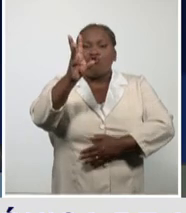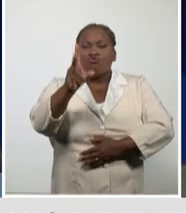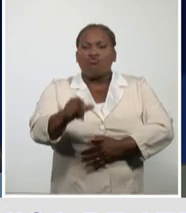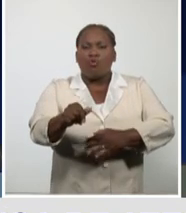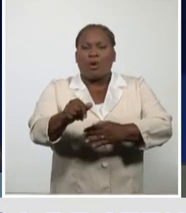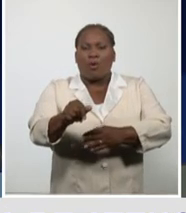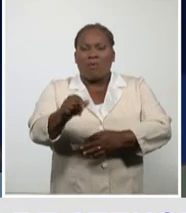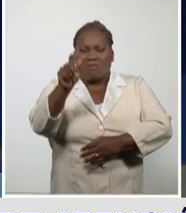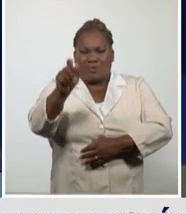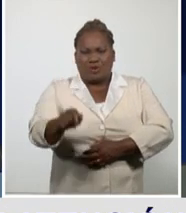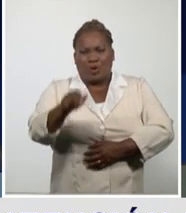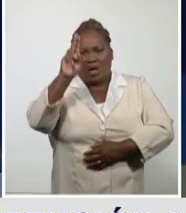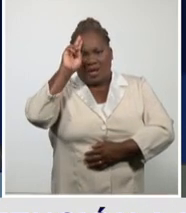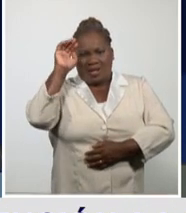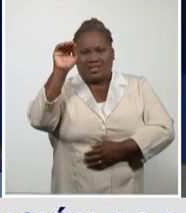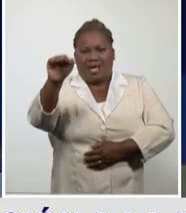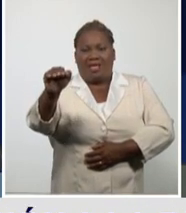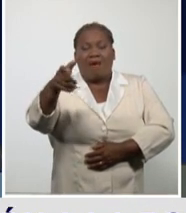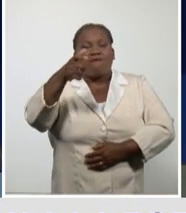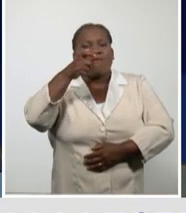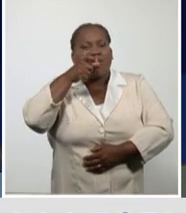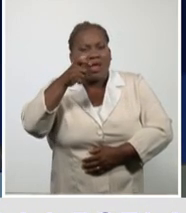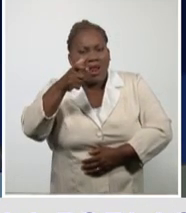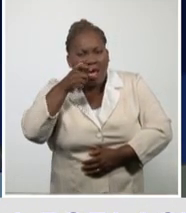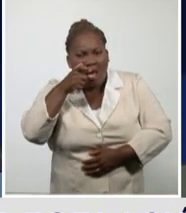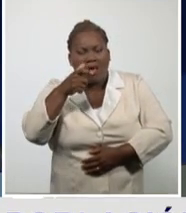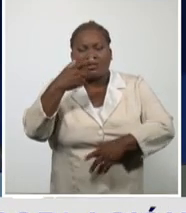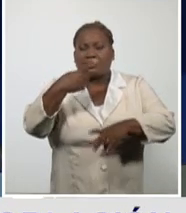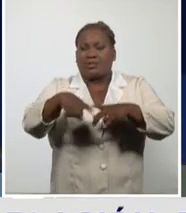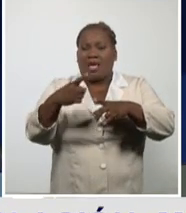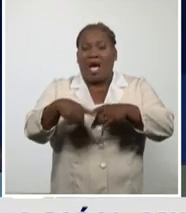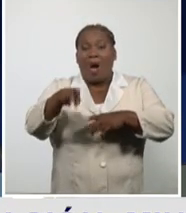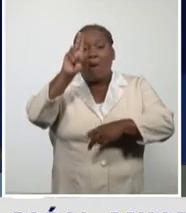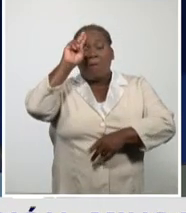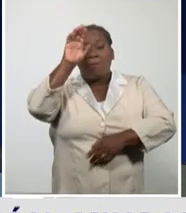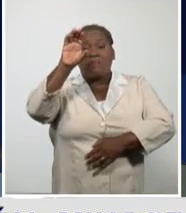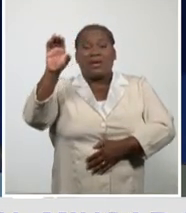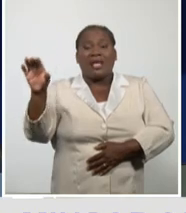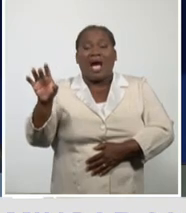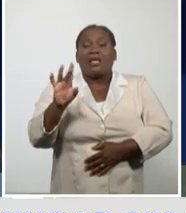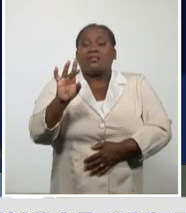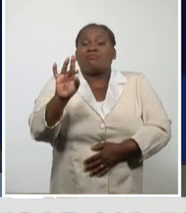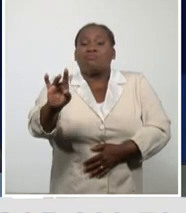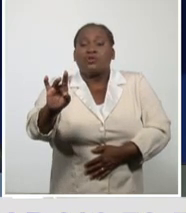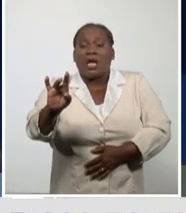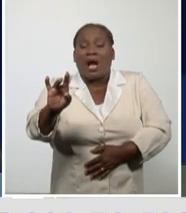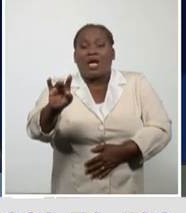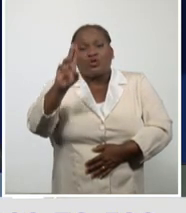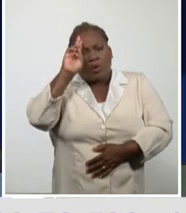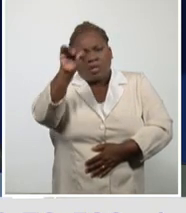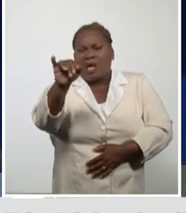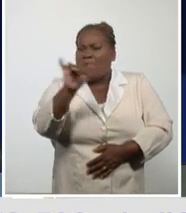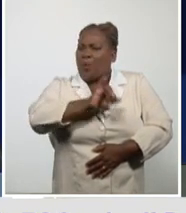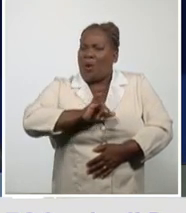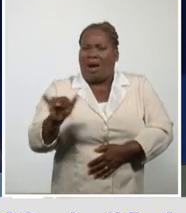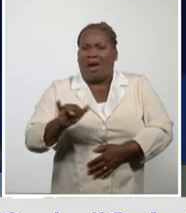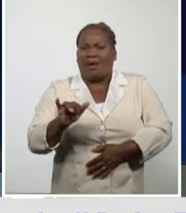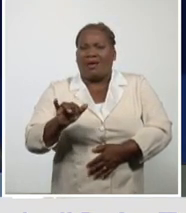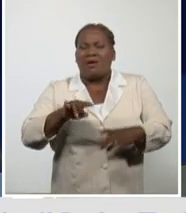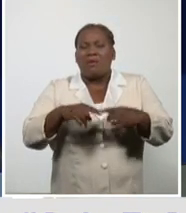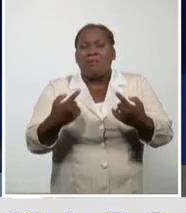personas que están en vigilancia, ingresados en los hospitales, sospechosos, porque se